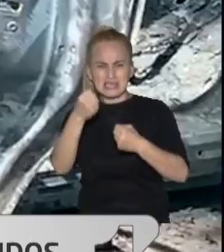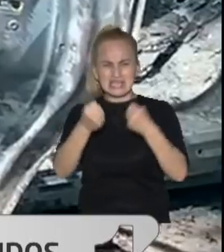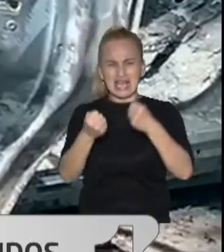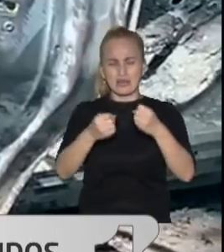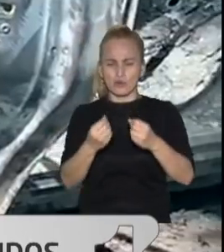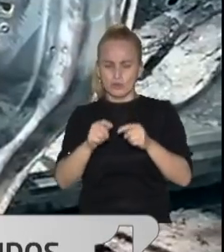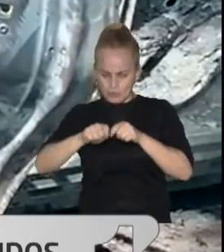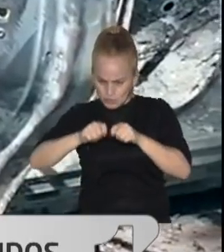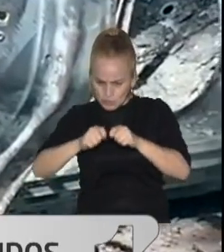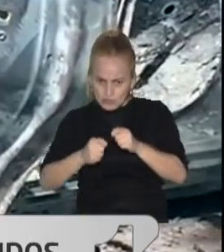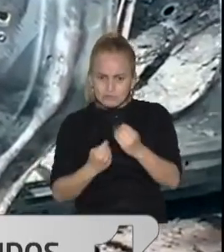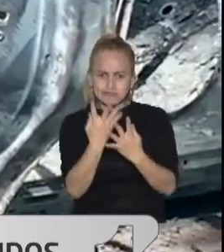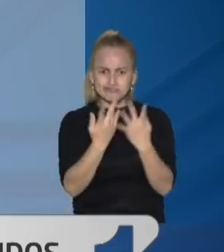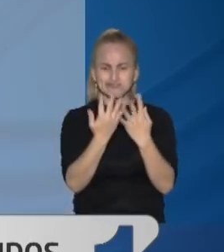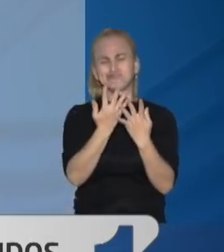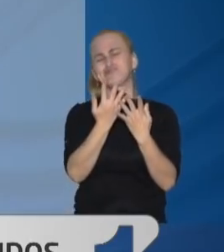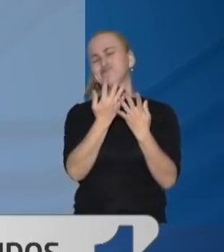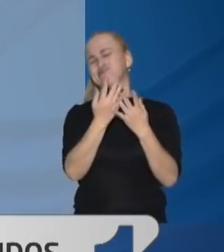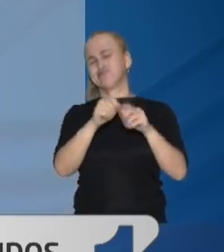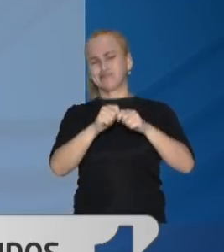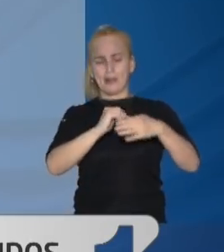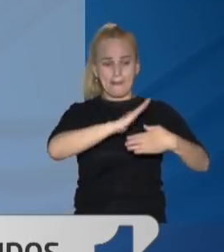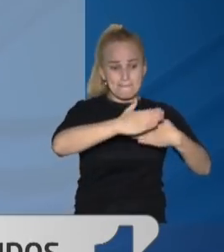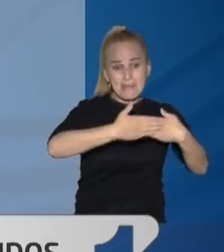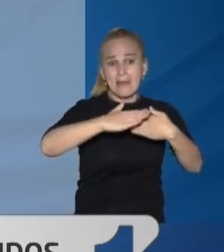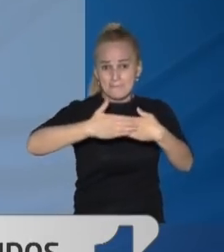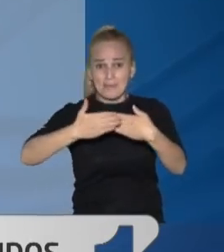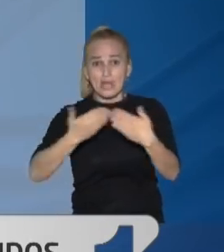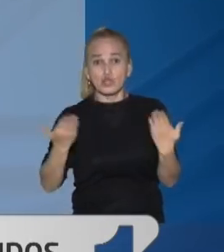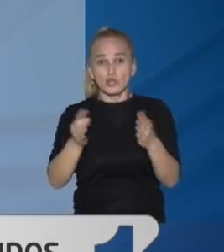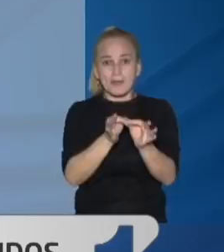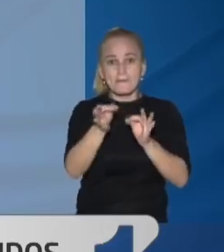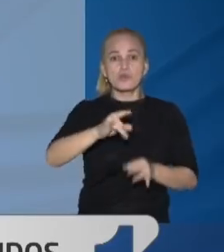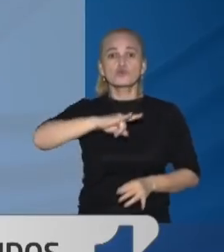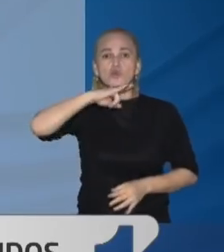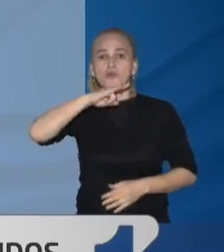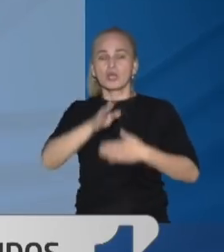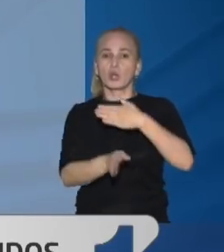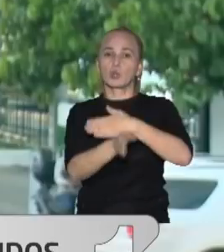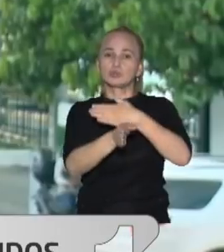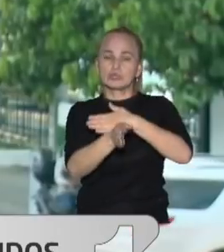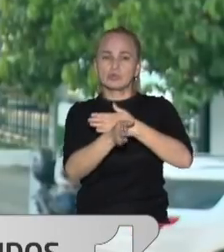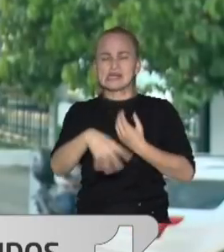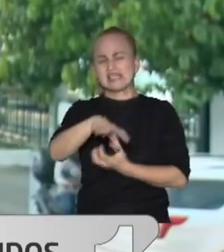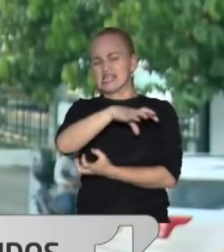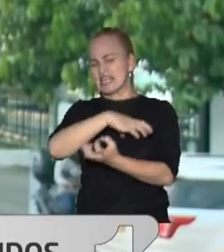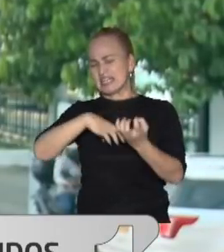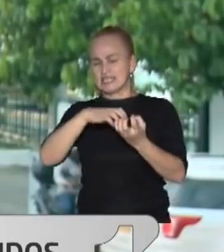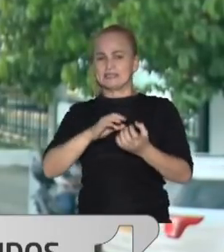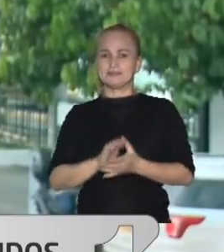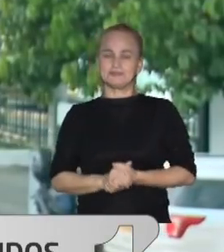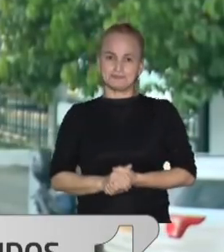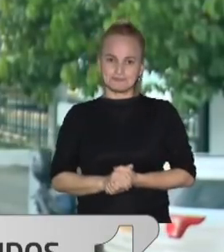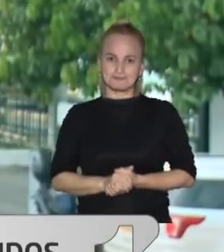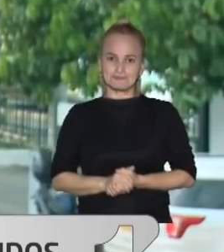completamente incinerados. Los bloqueos en Yumbo todavía continúan.